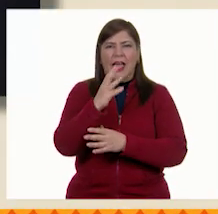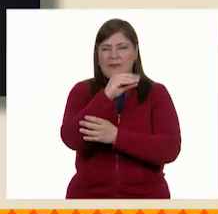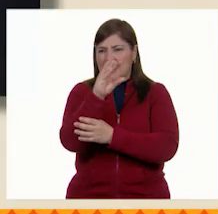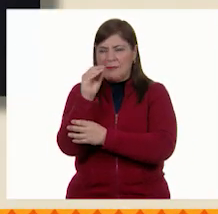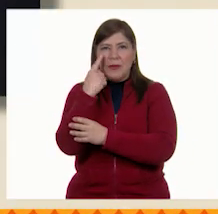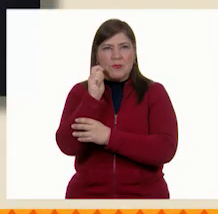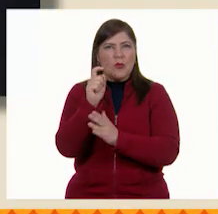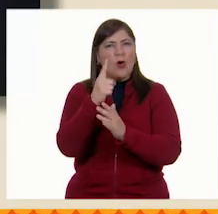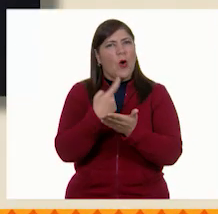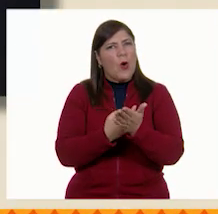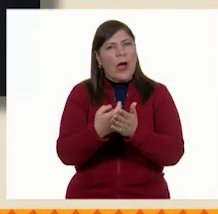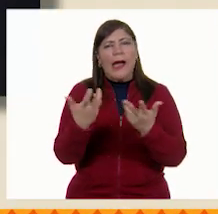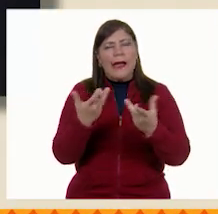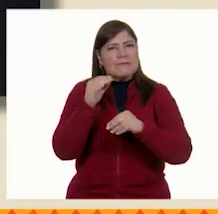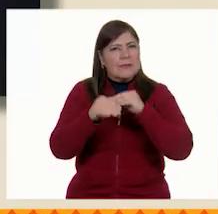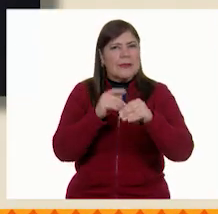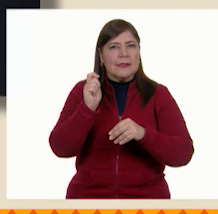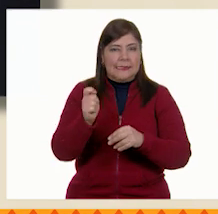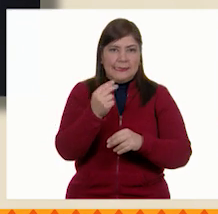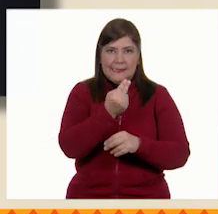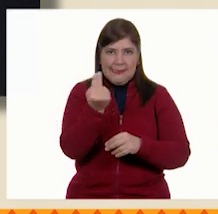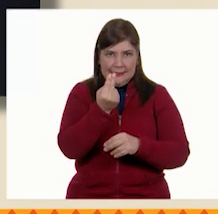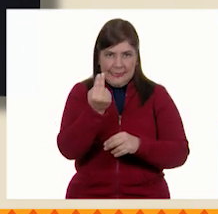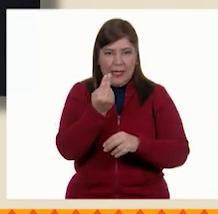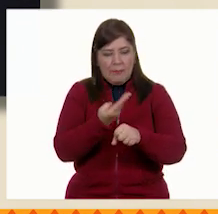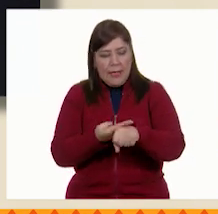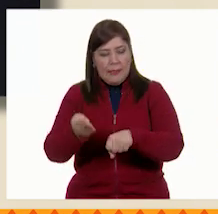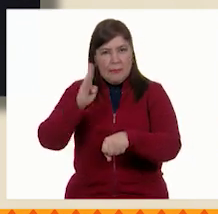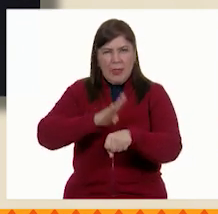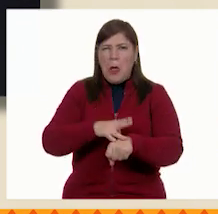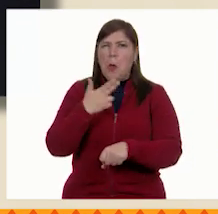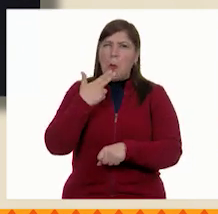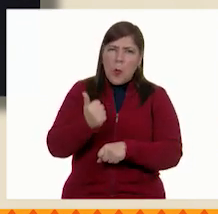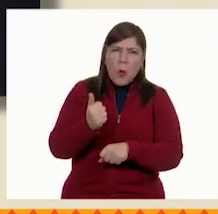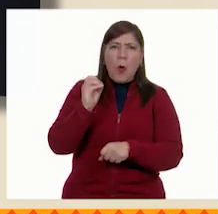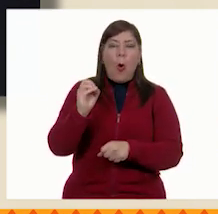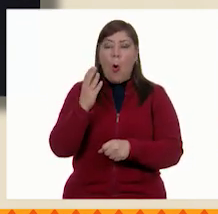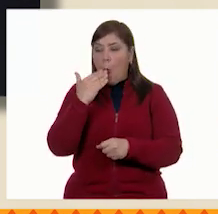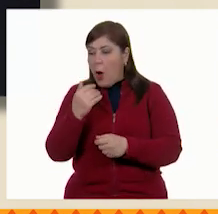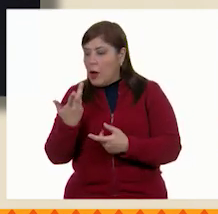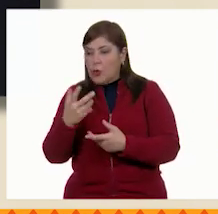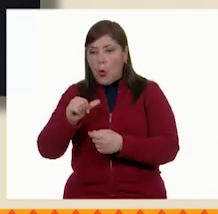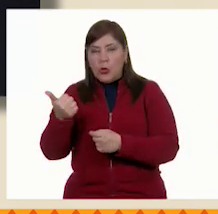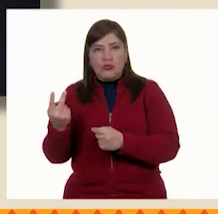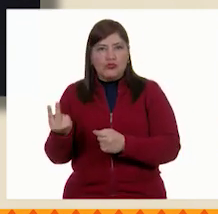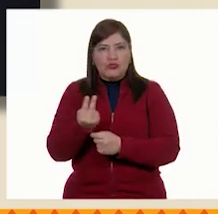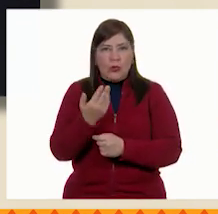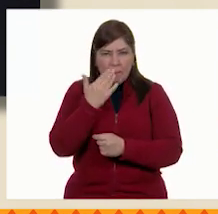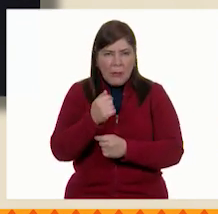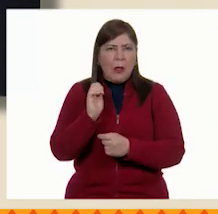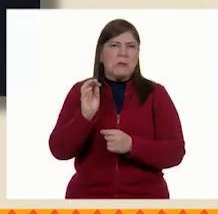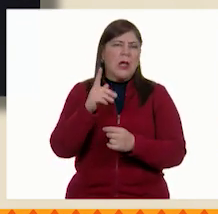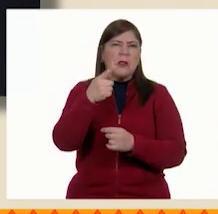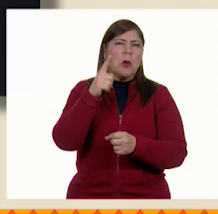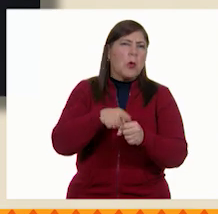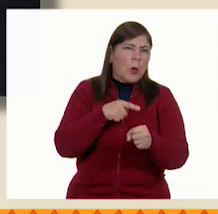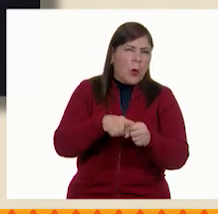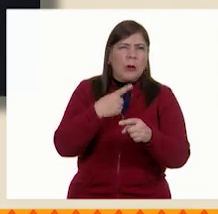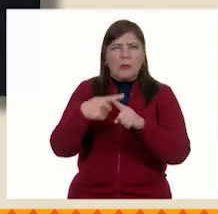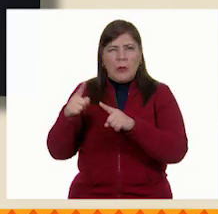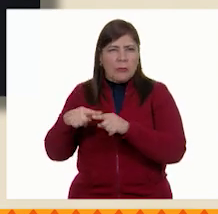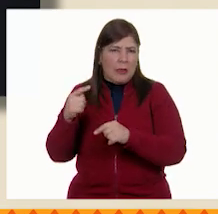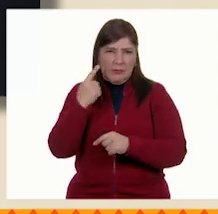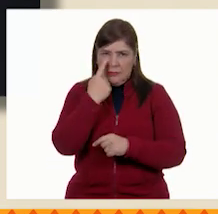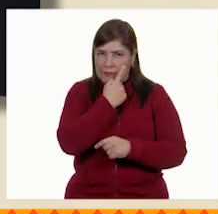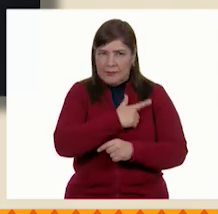títere de gusano necesitas un calcetín que ya no uses o no tenga par, hilo grueso del color que quieras, una taza de